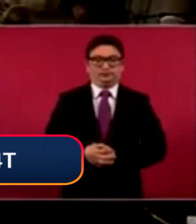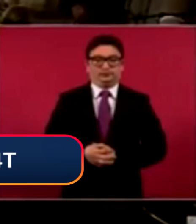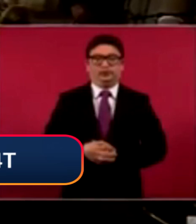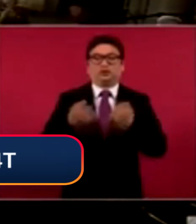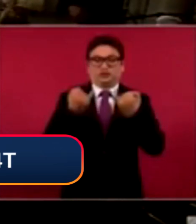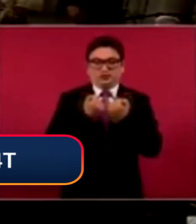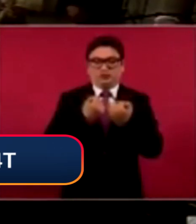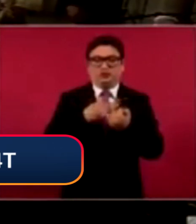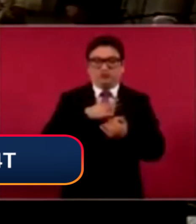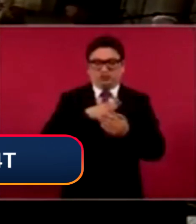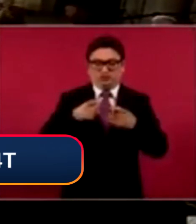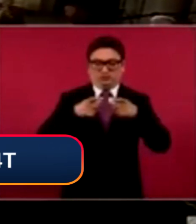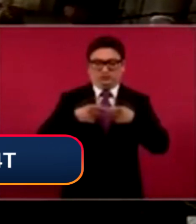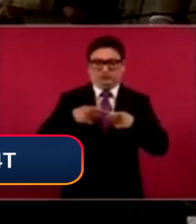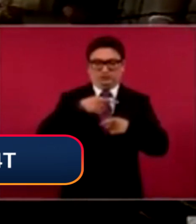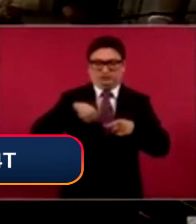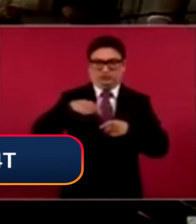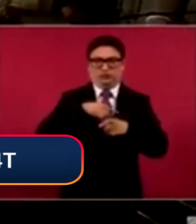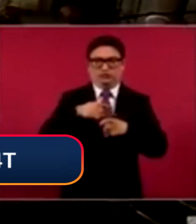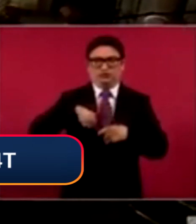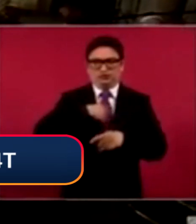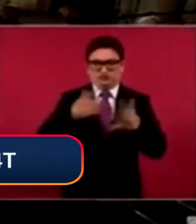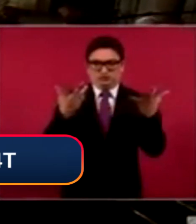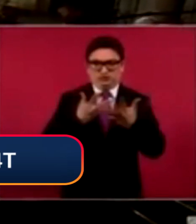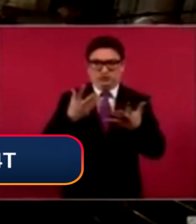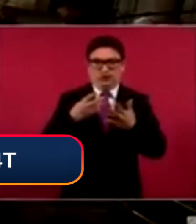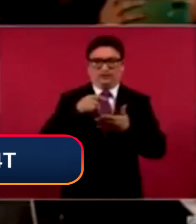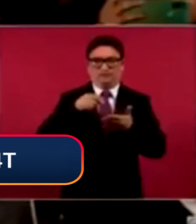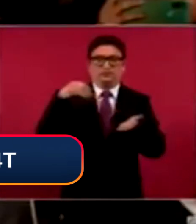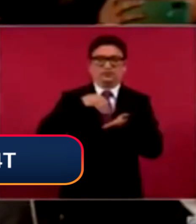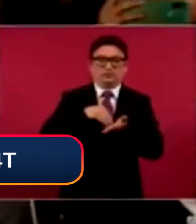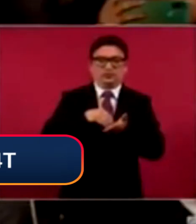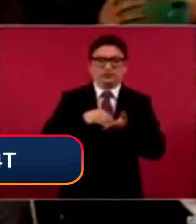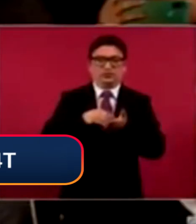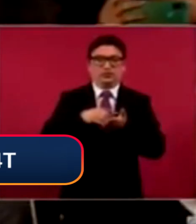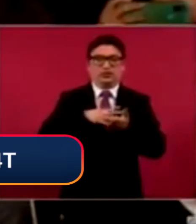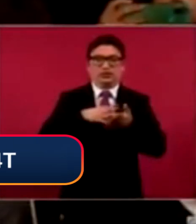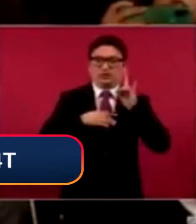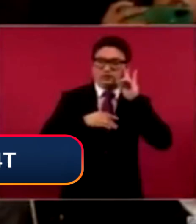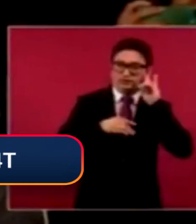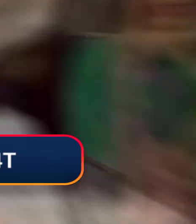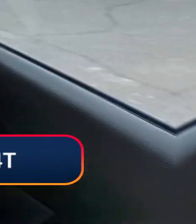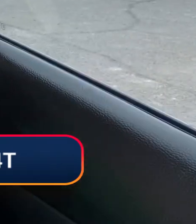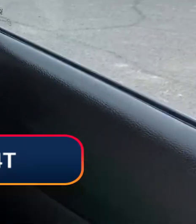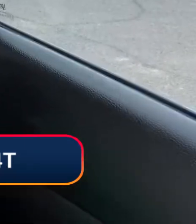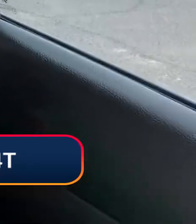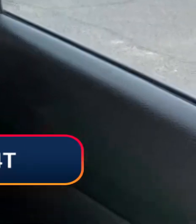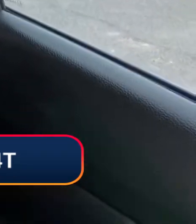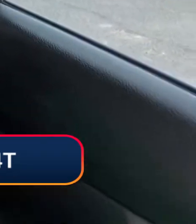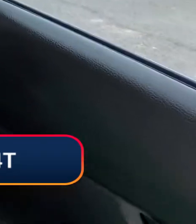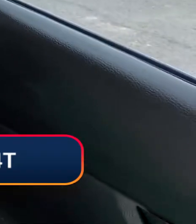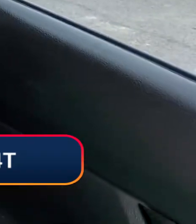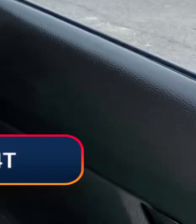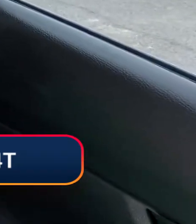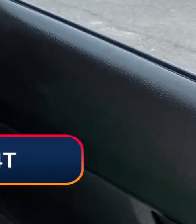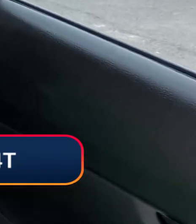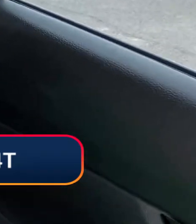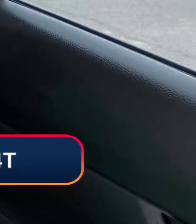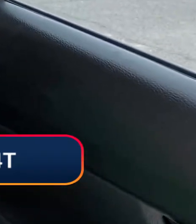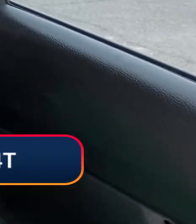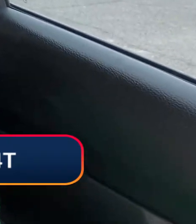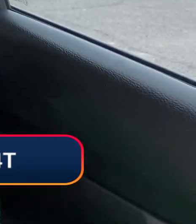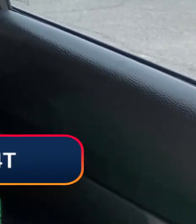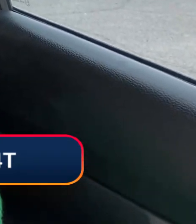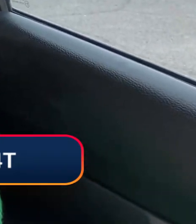Así como también unos pines que hemos hecho en donde está el diablito y donde está usted. Entiendo que cada